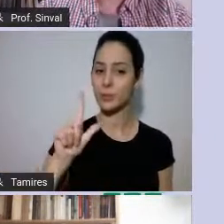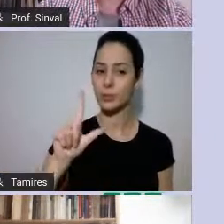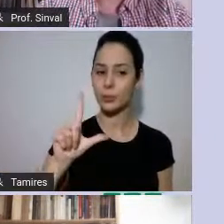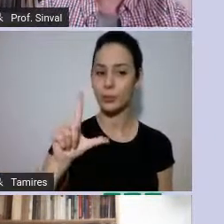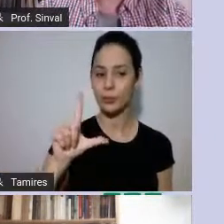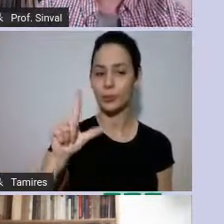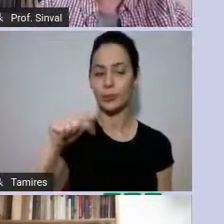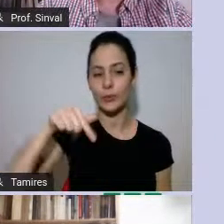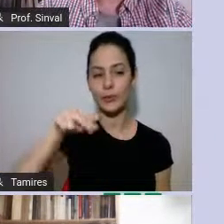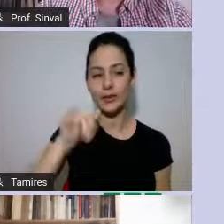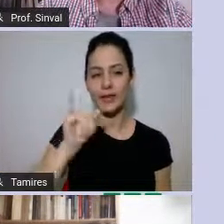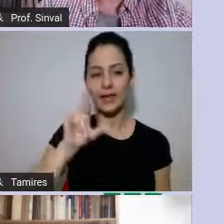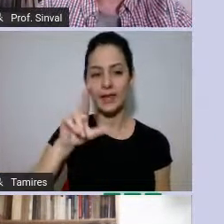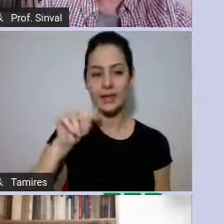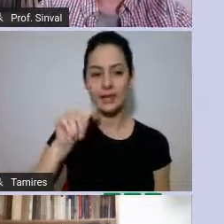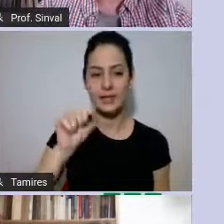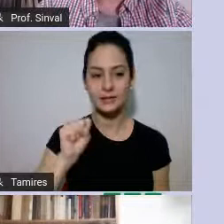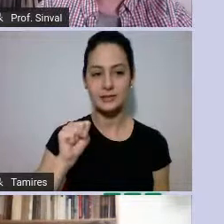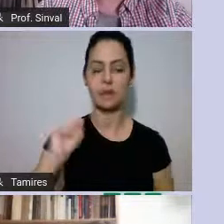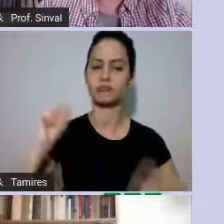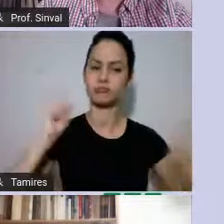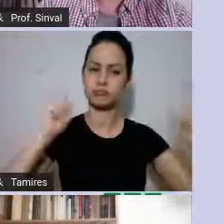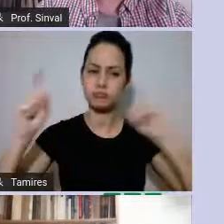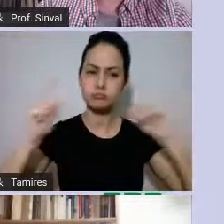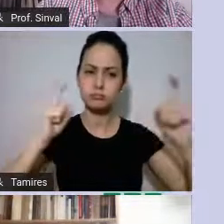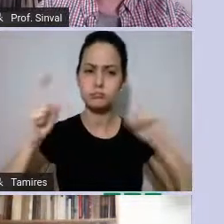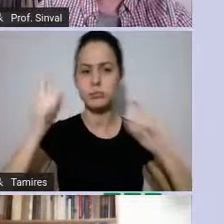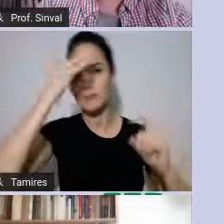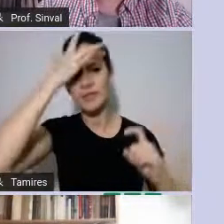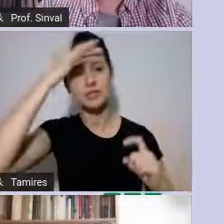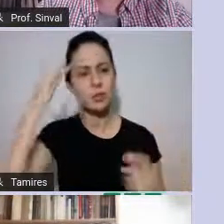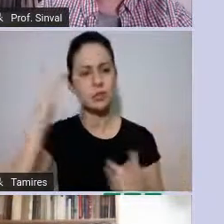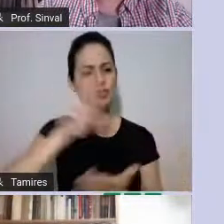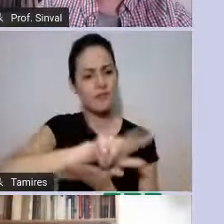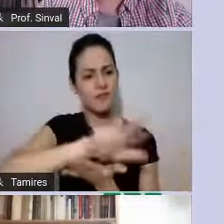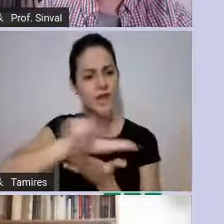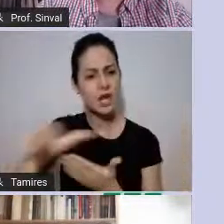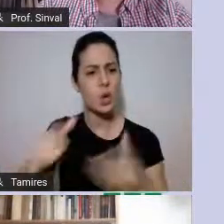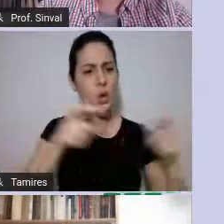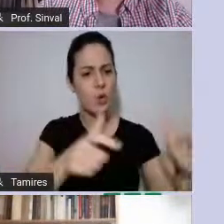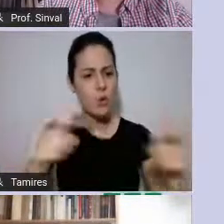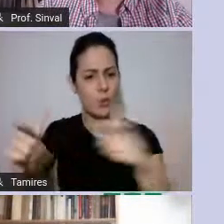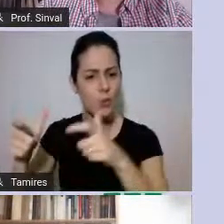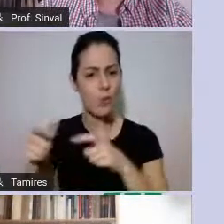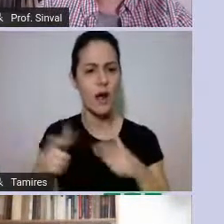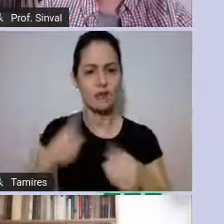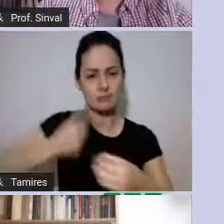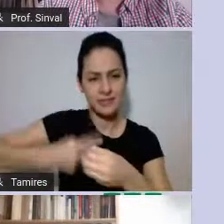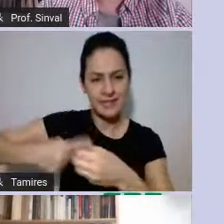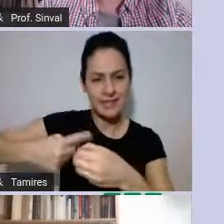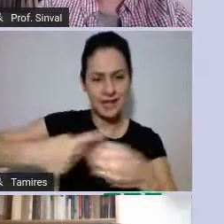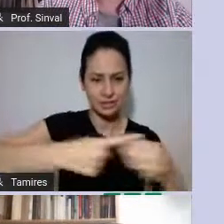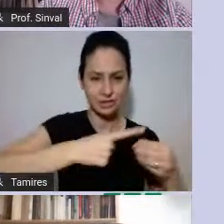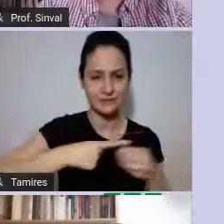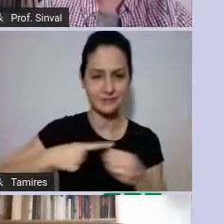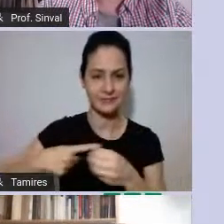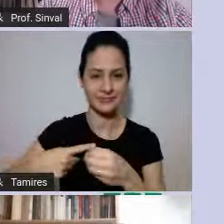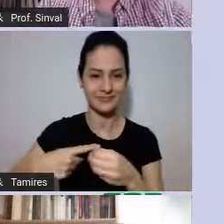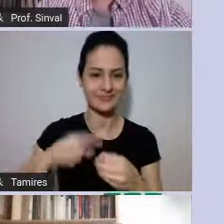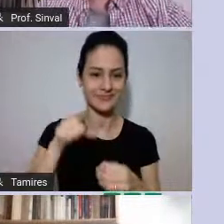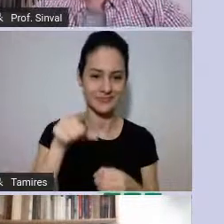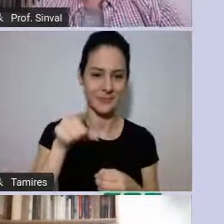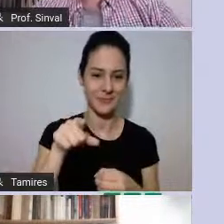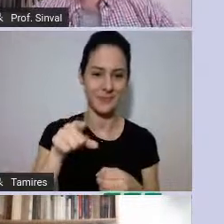que reúnen personas de diferentes distritos, municipios del distrito de Nochistlán, que es estado